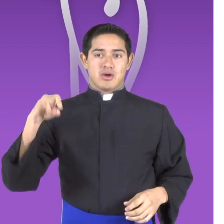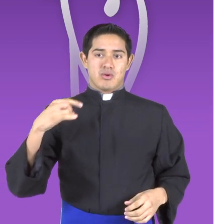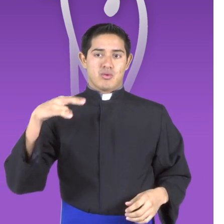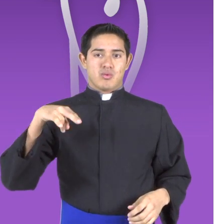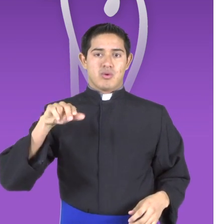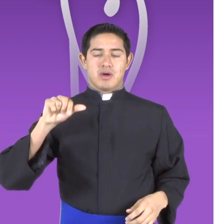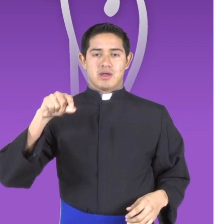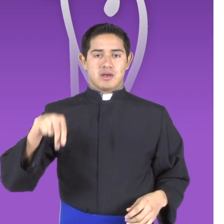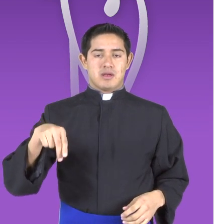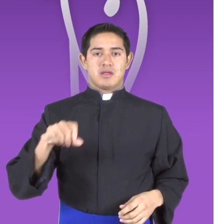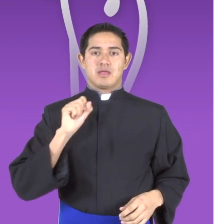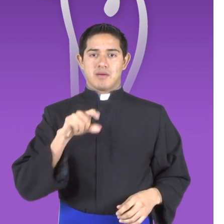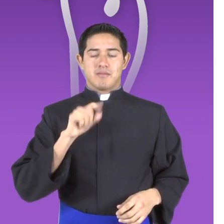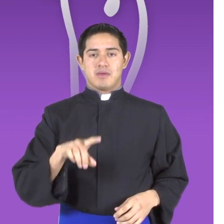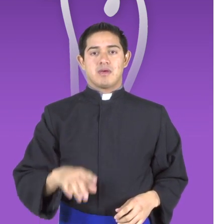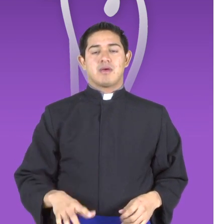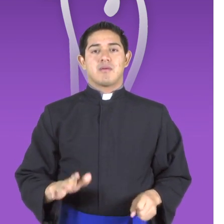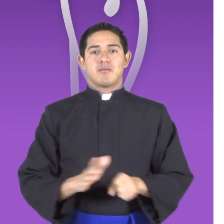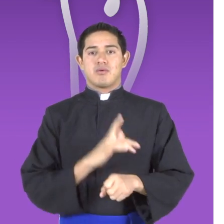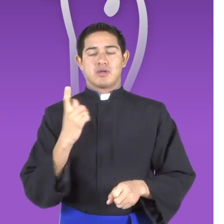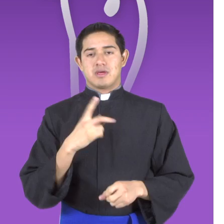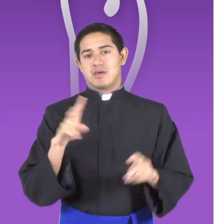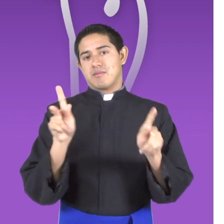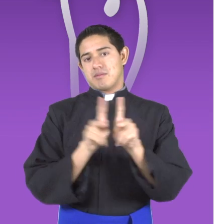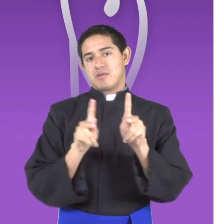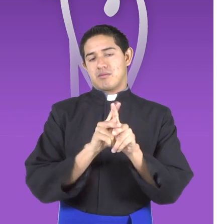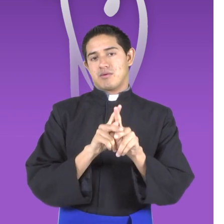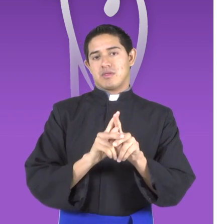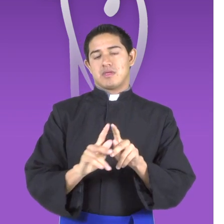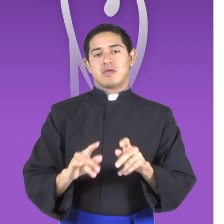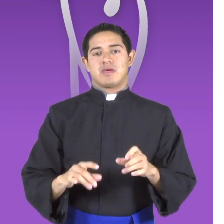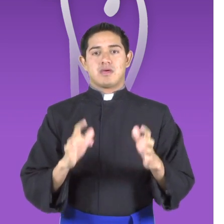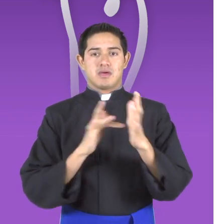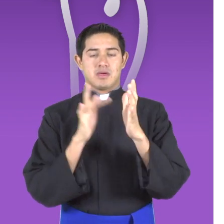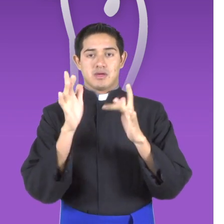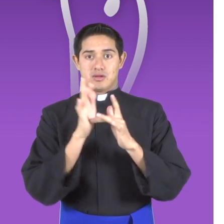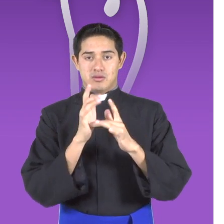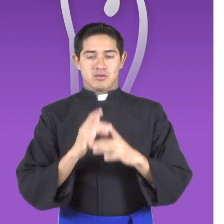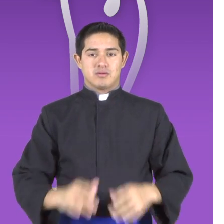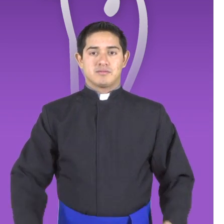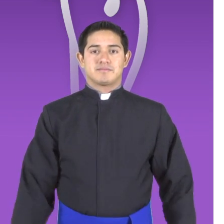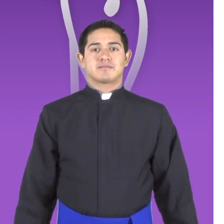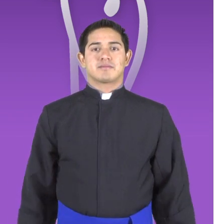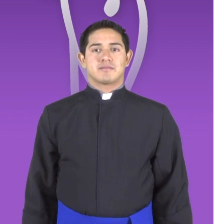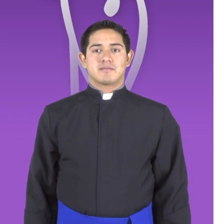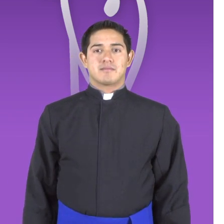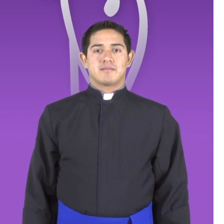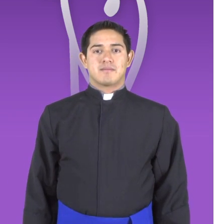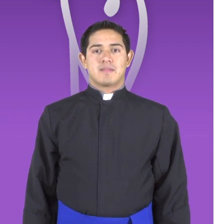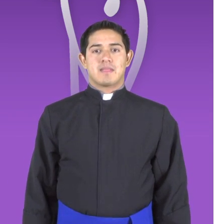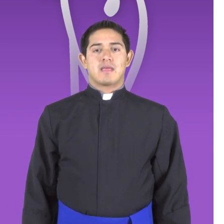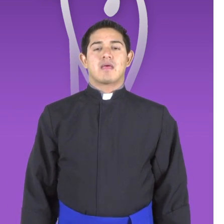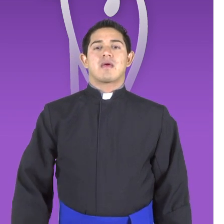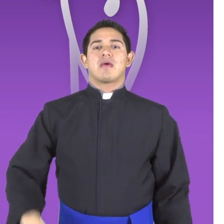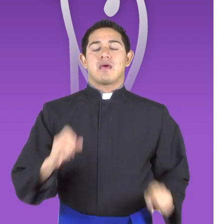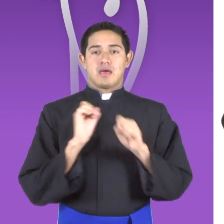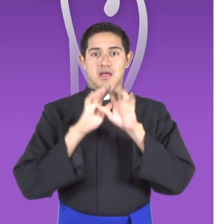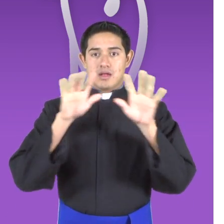del Mesías, pues que era familiar de él, que era su primo. Entonces este Mesías, o esta persona de